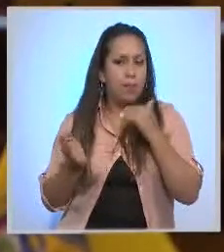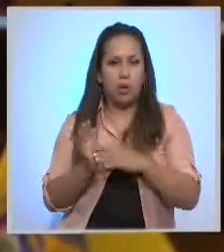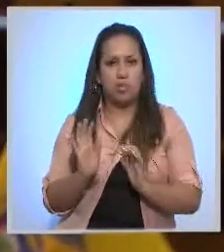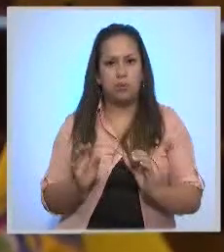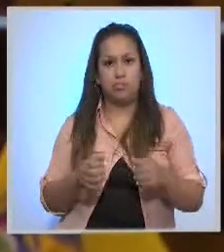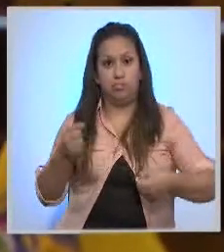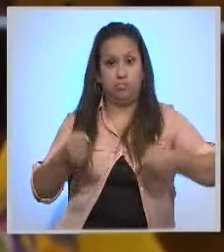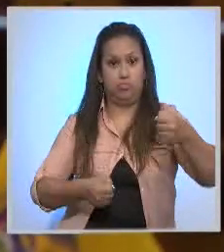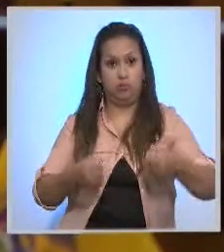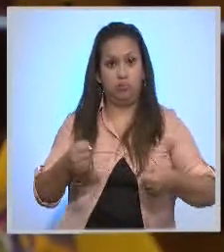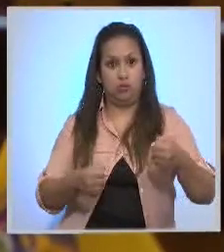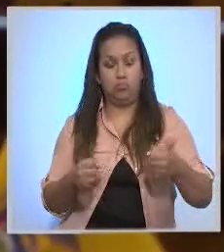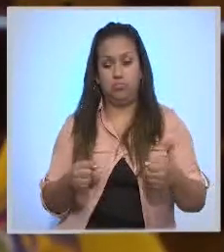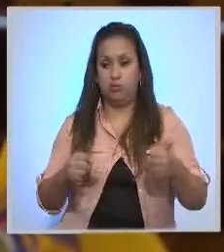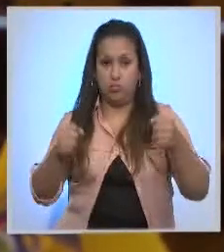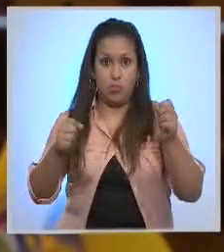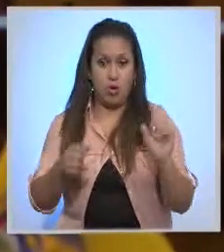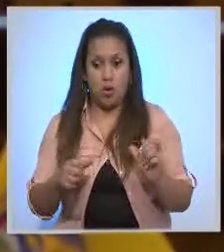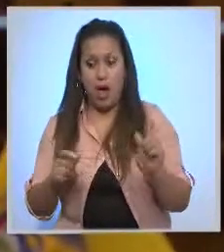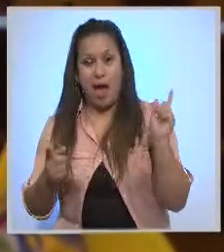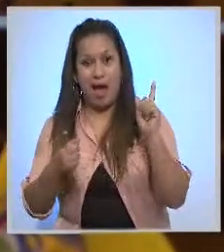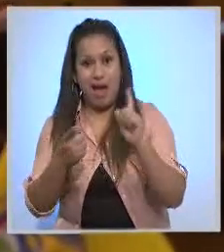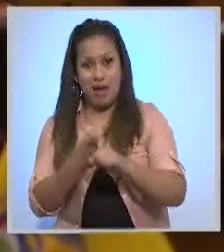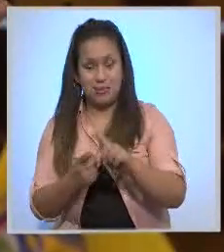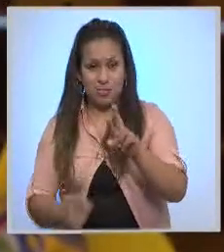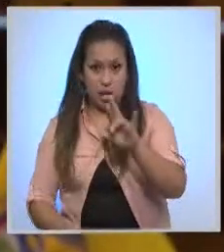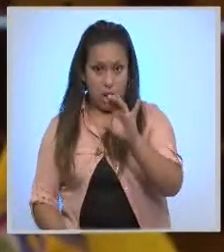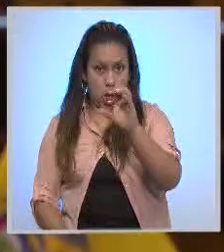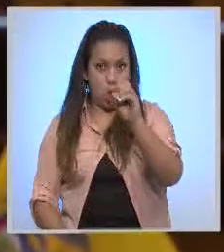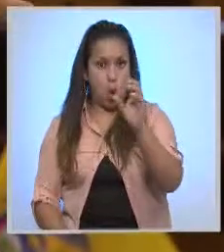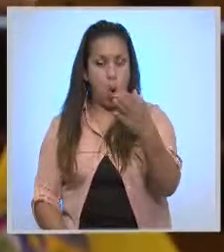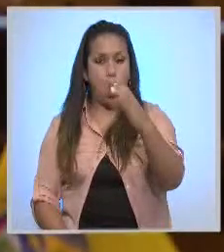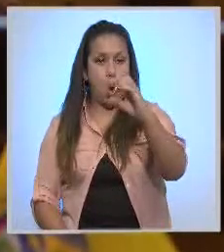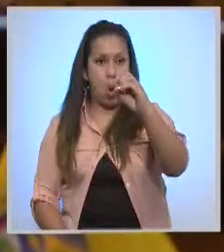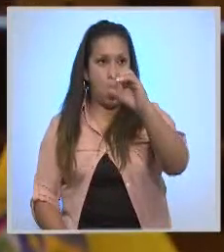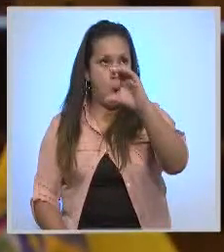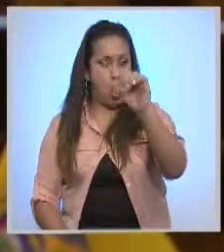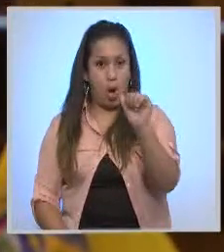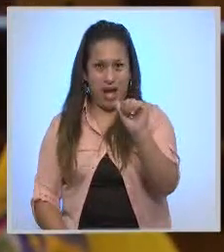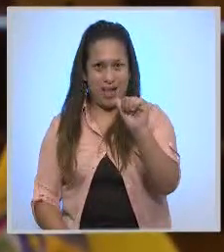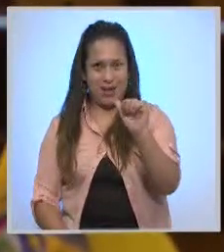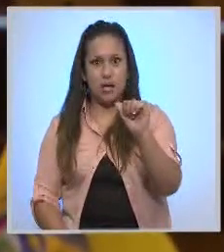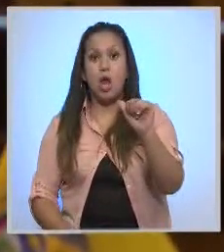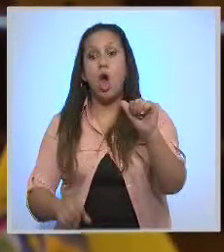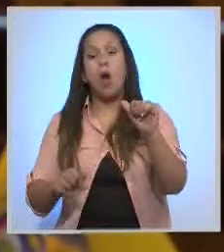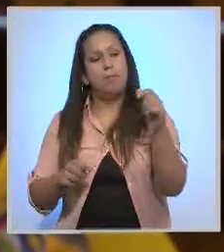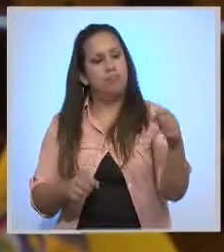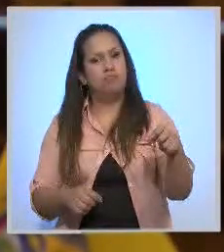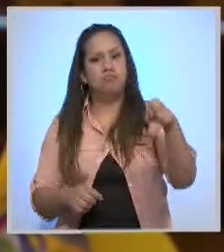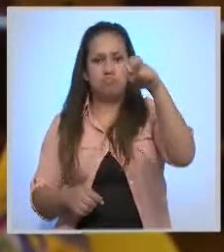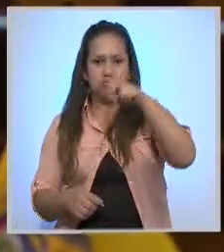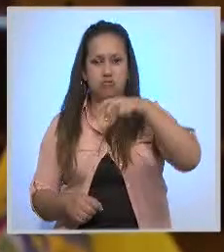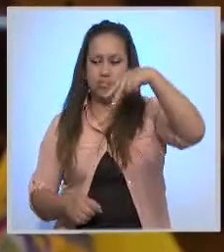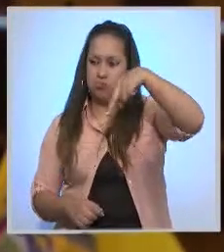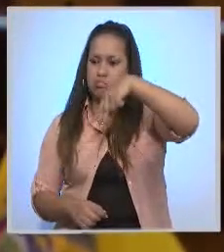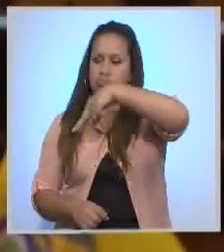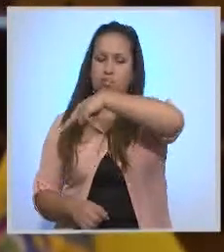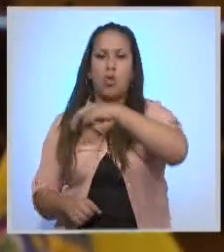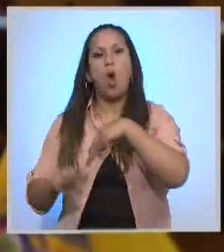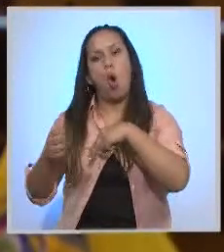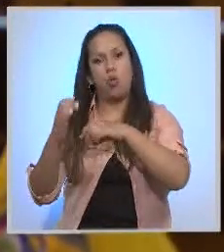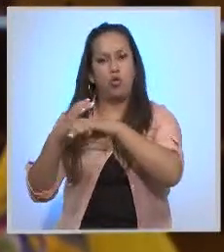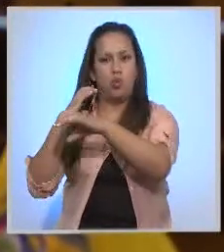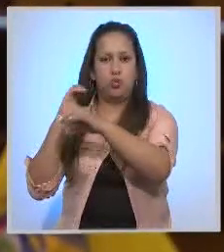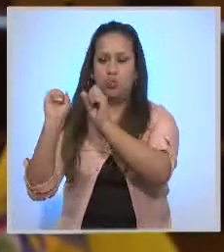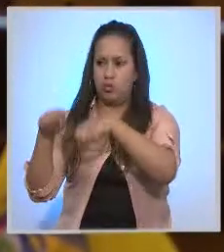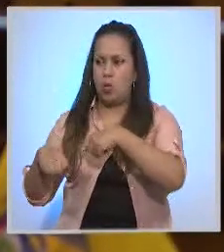de ahí les llevará al transporte público metro volteando hacia el parque para evitar que usted vaya su vehículo y termina la misa y les retornamos hacia el